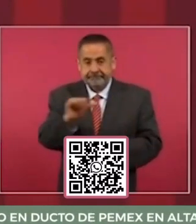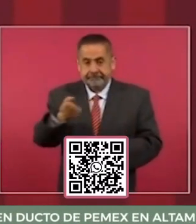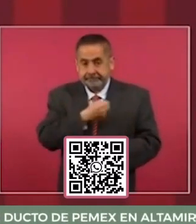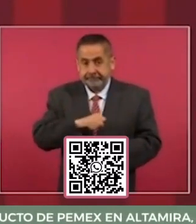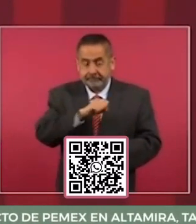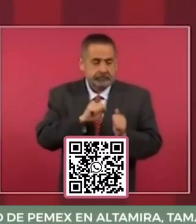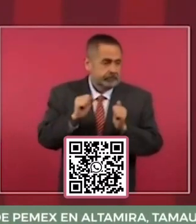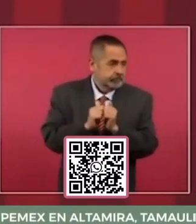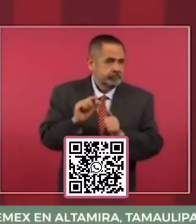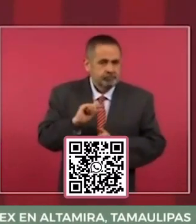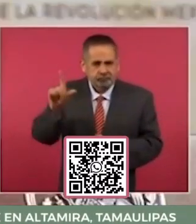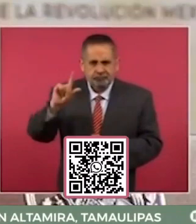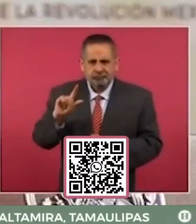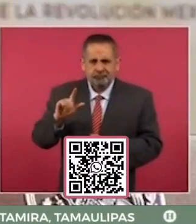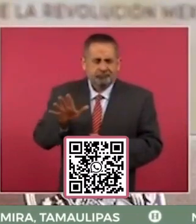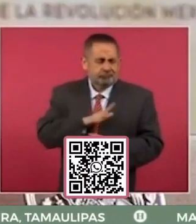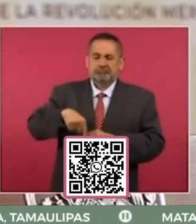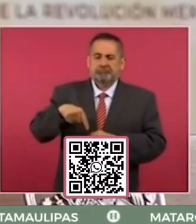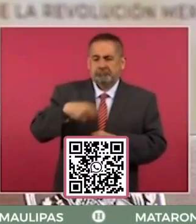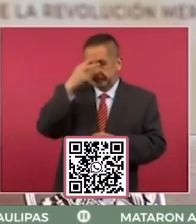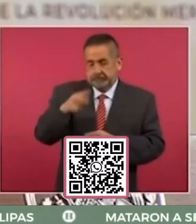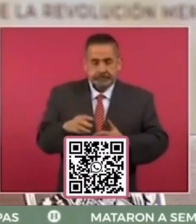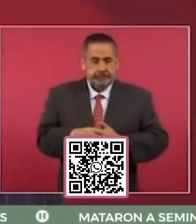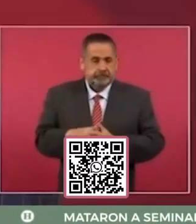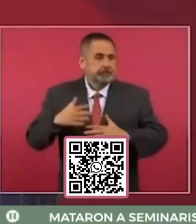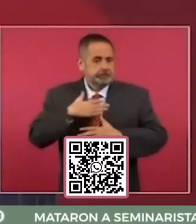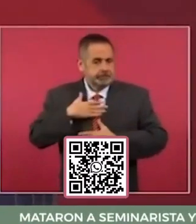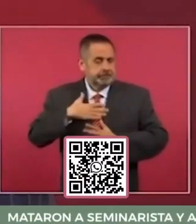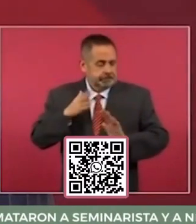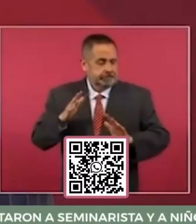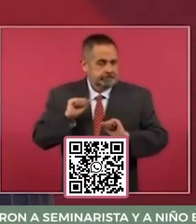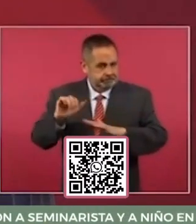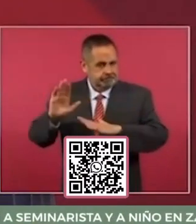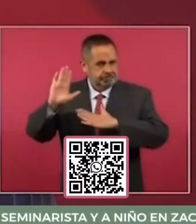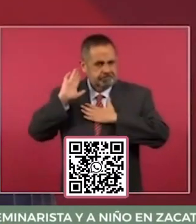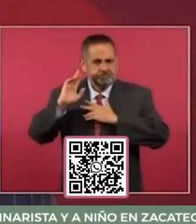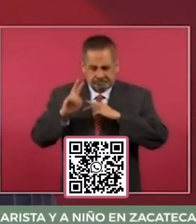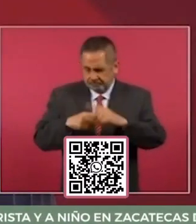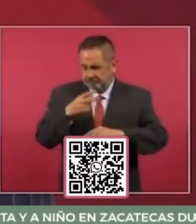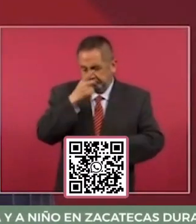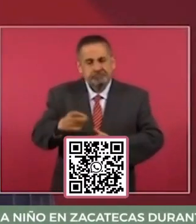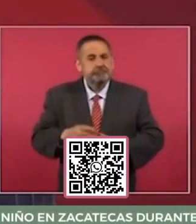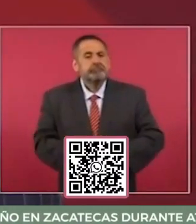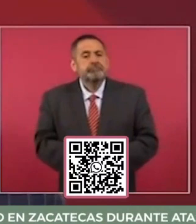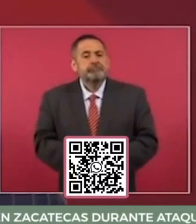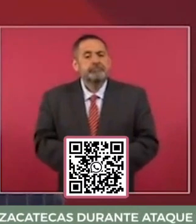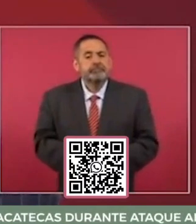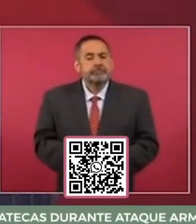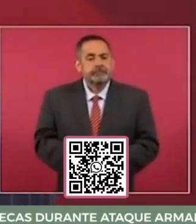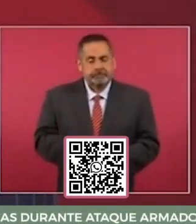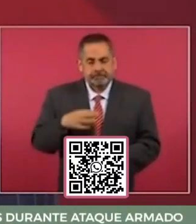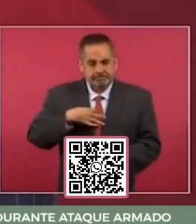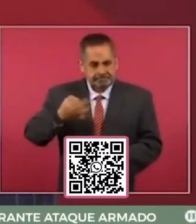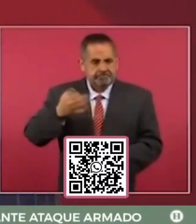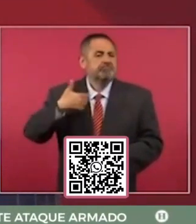de calidad de los mejores del mundo. Es mi compromiso y sé cumplir